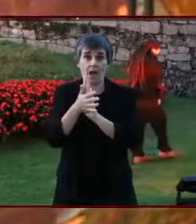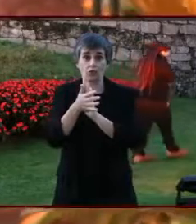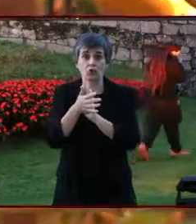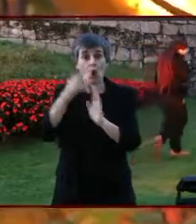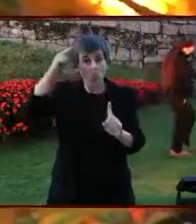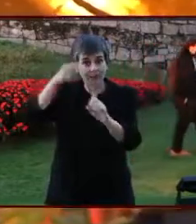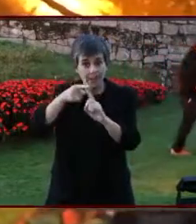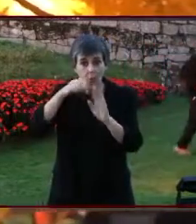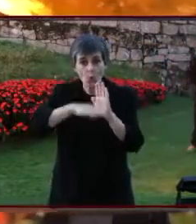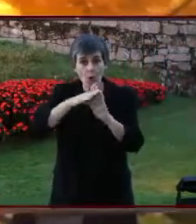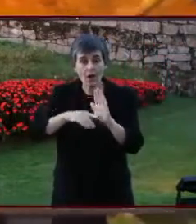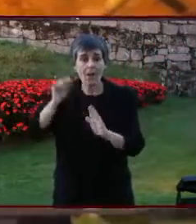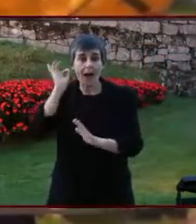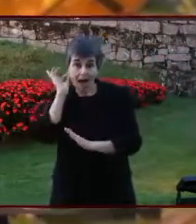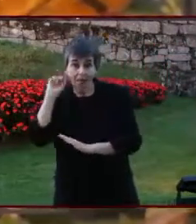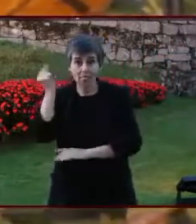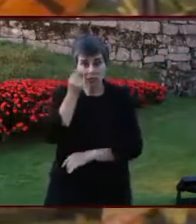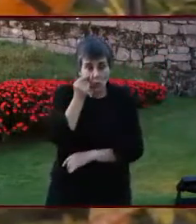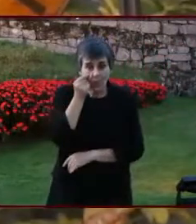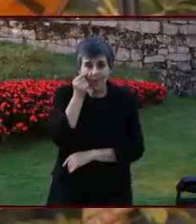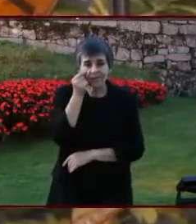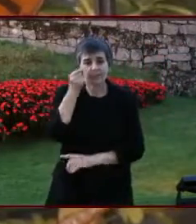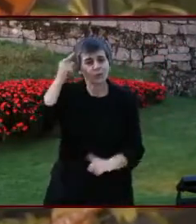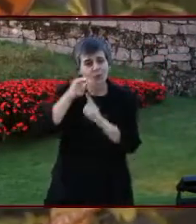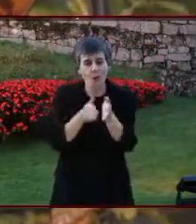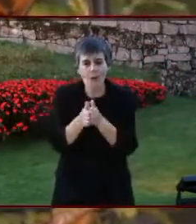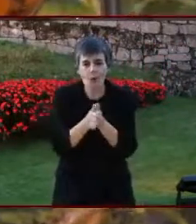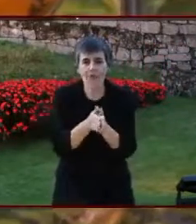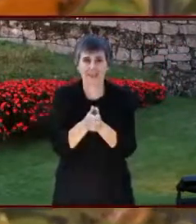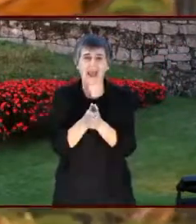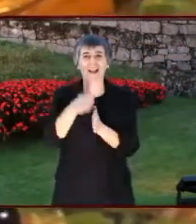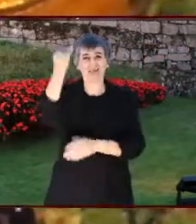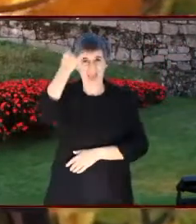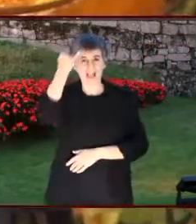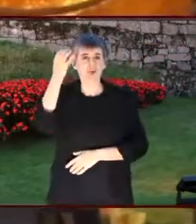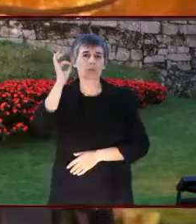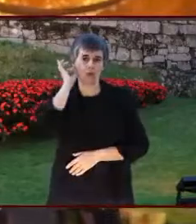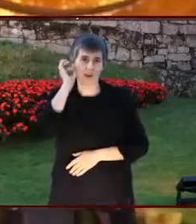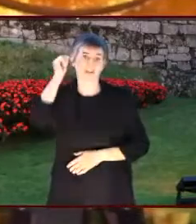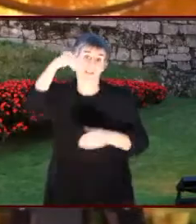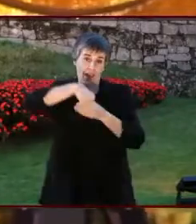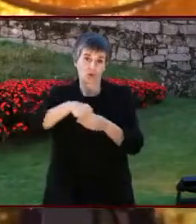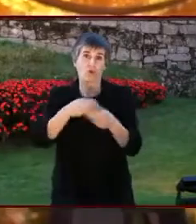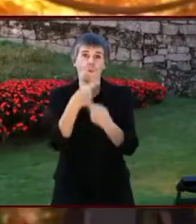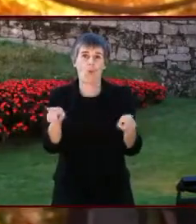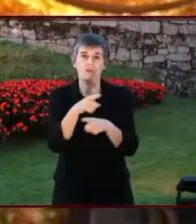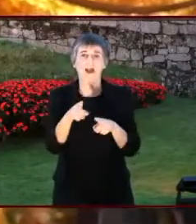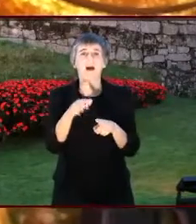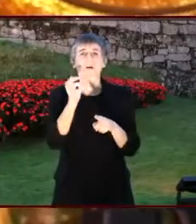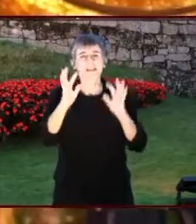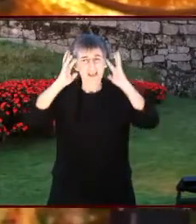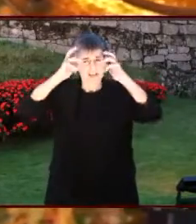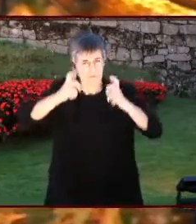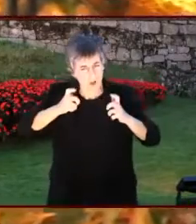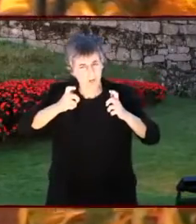de Descúbreas é fomentar o talento feminino na música e sumar esforzos para eliminar a enorme